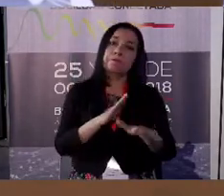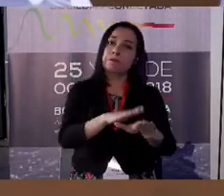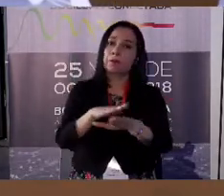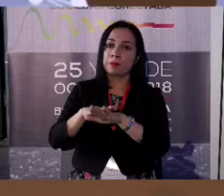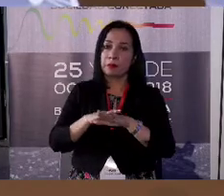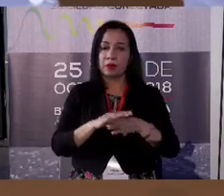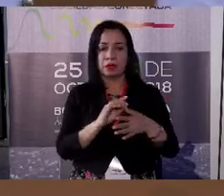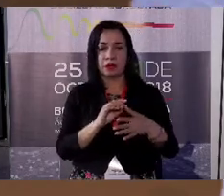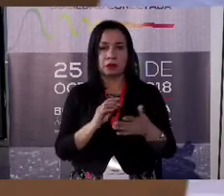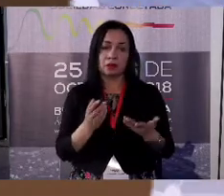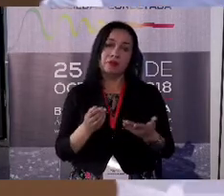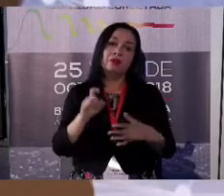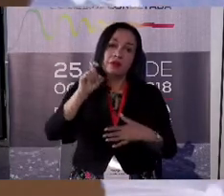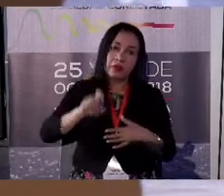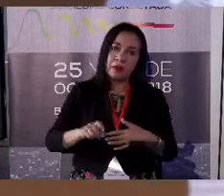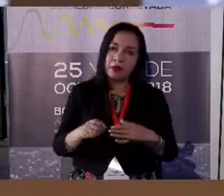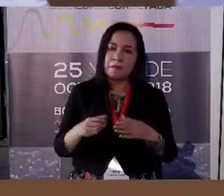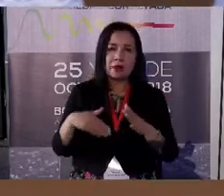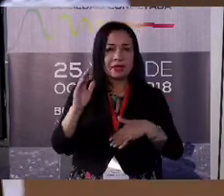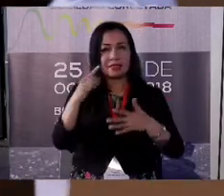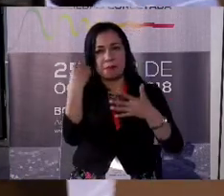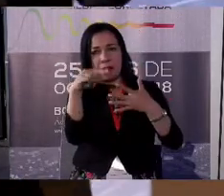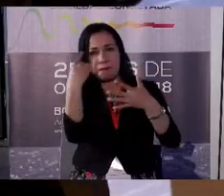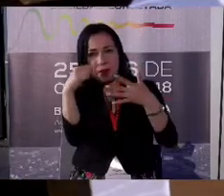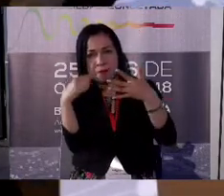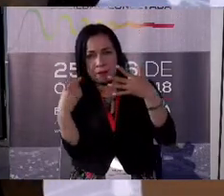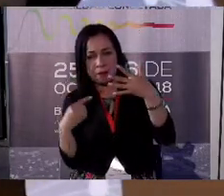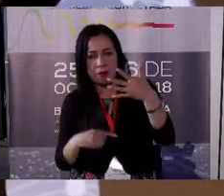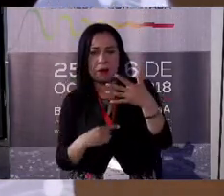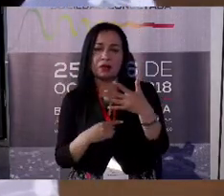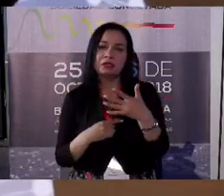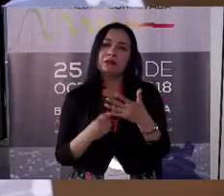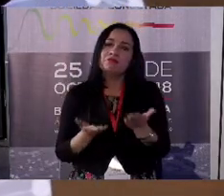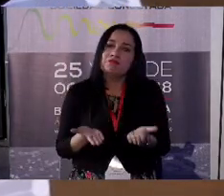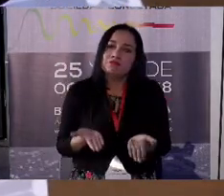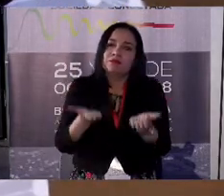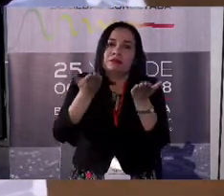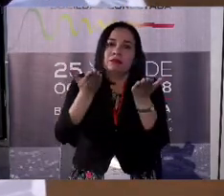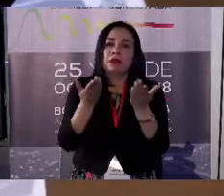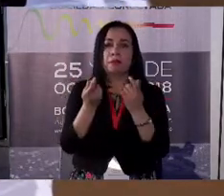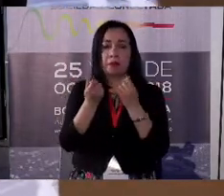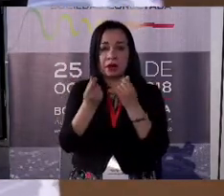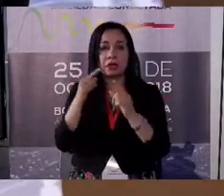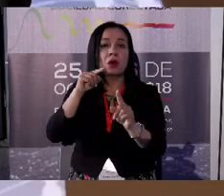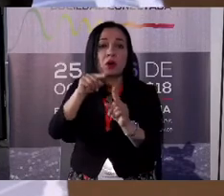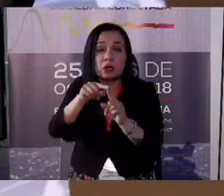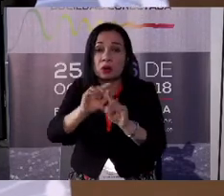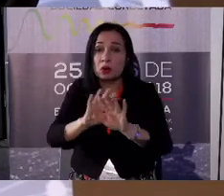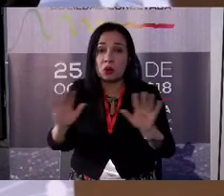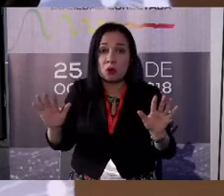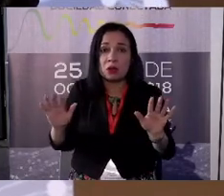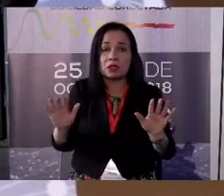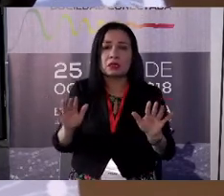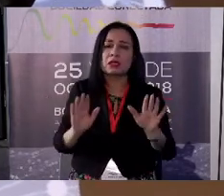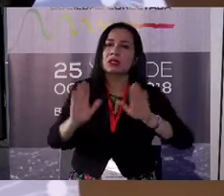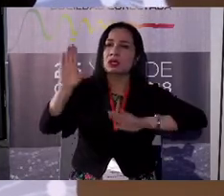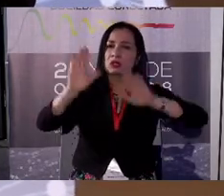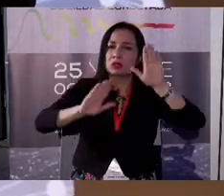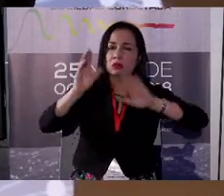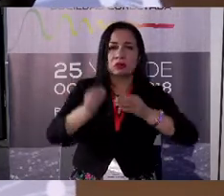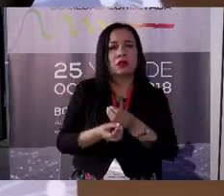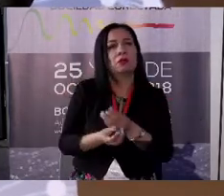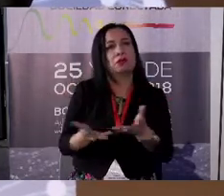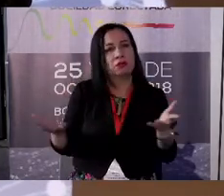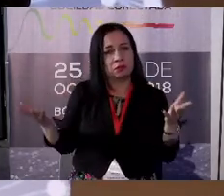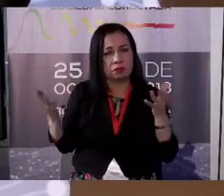los criterios y decir no solamente el precio, entonces podemos hacer una subasta multidimensional donde tengamos precio,